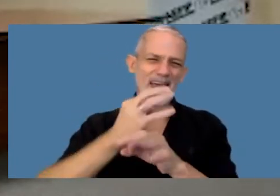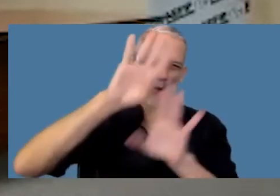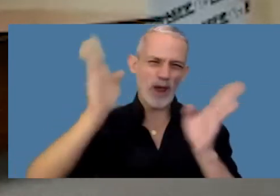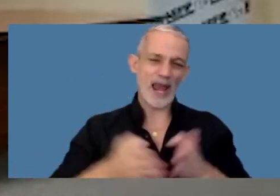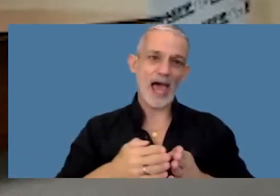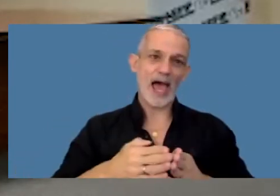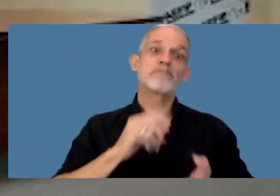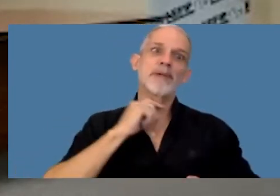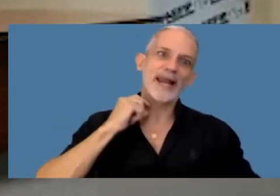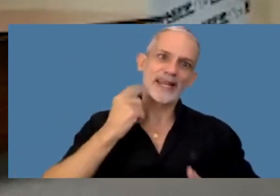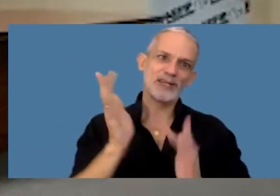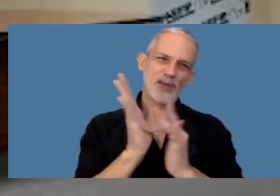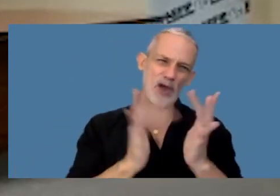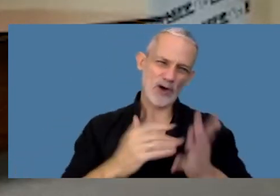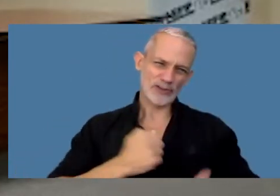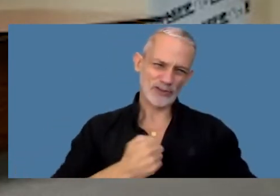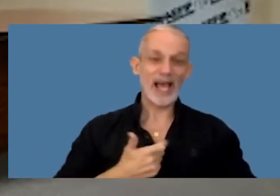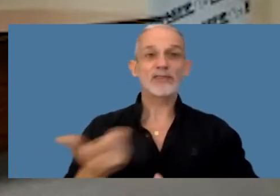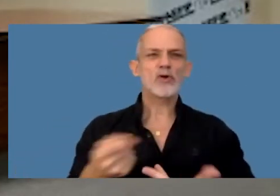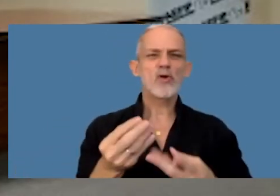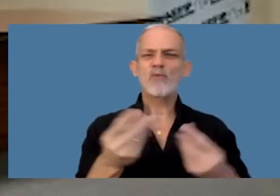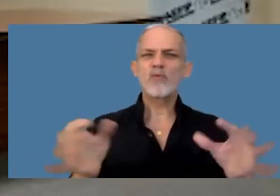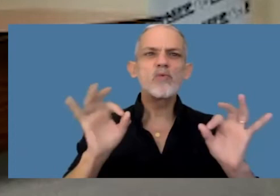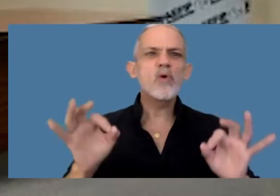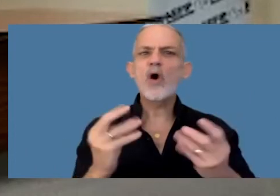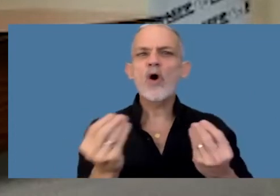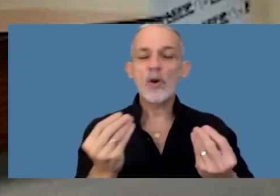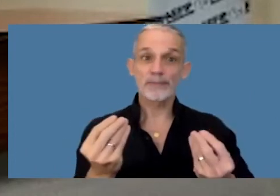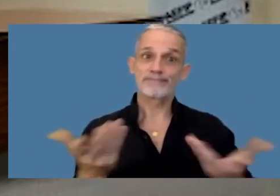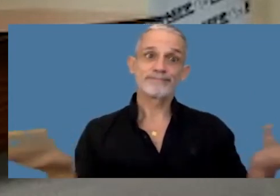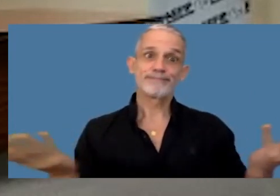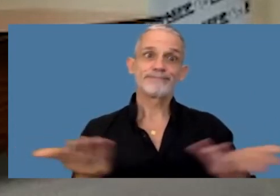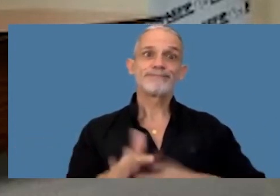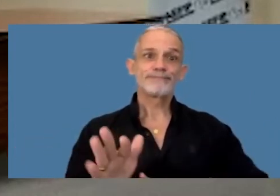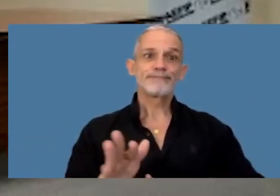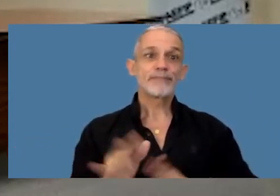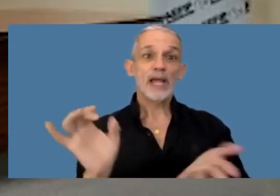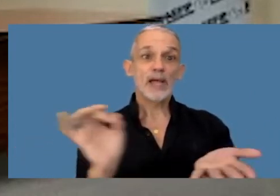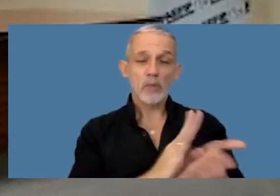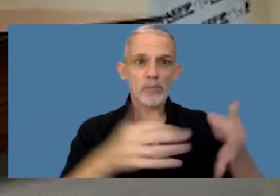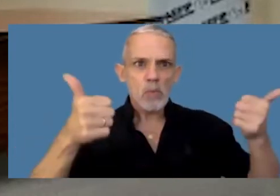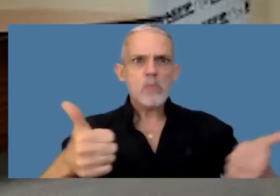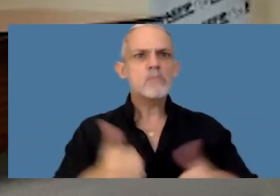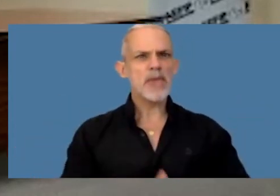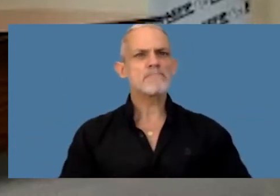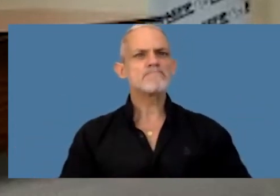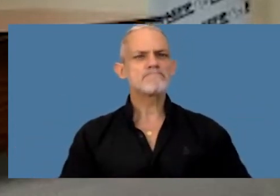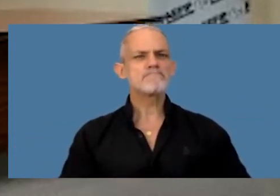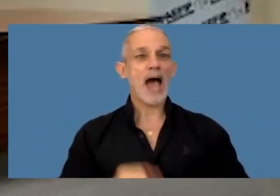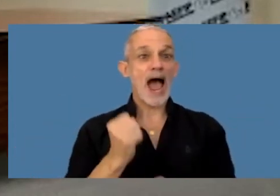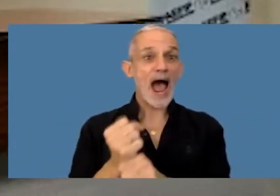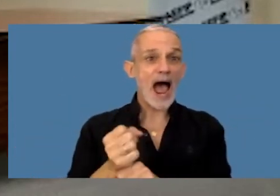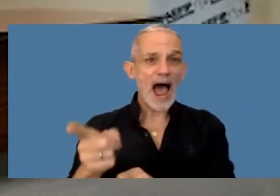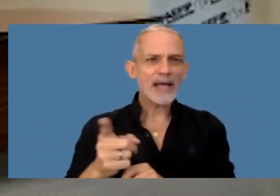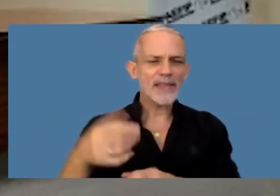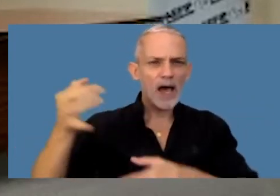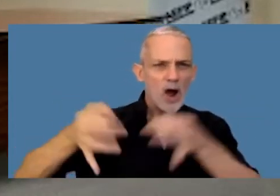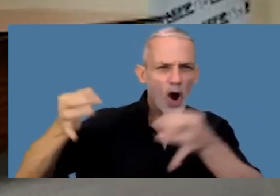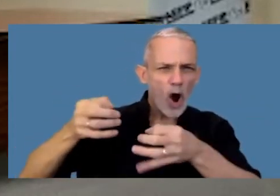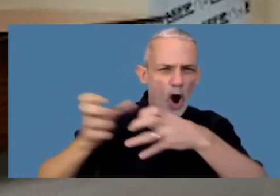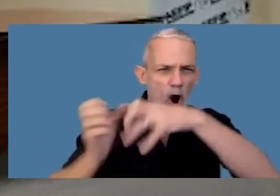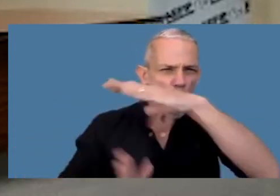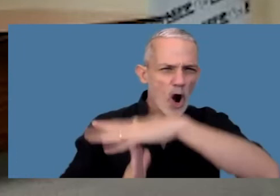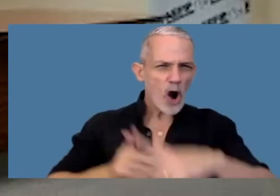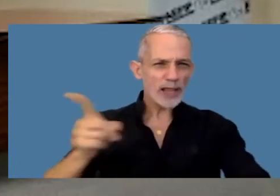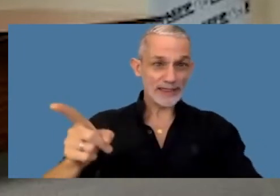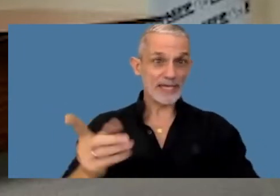religioso, concluye que estaba bien despedida esta persona, hasta que llega a la Corte. Y la Corte